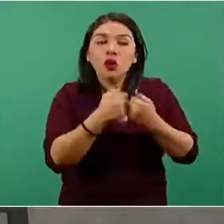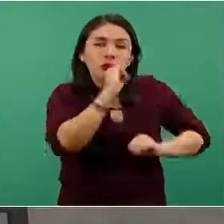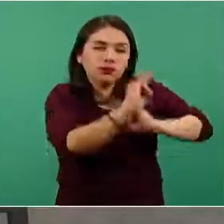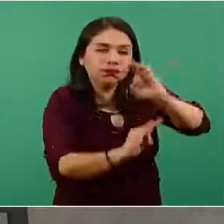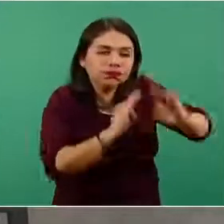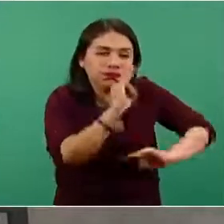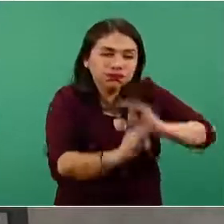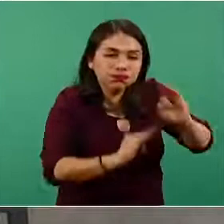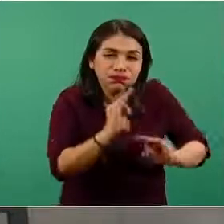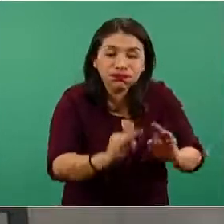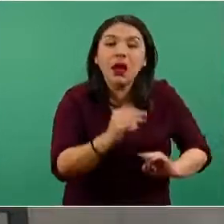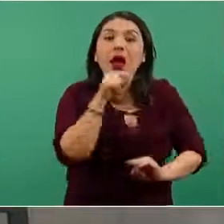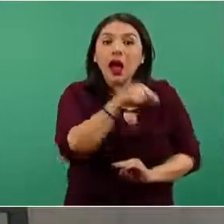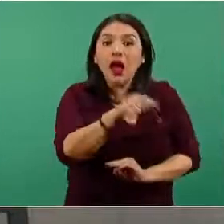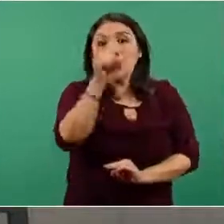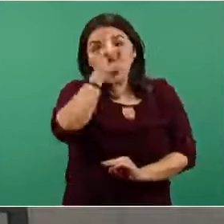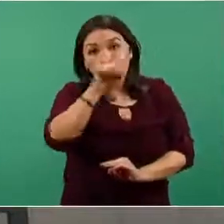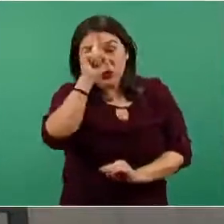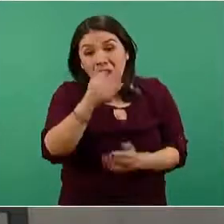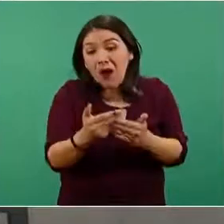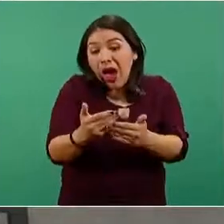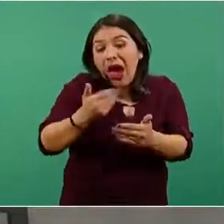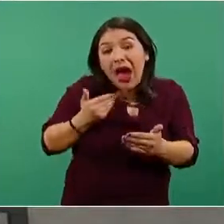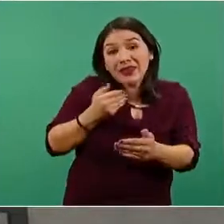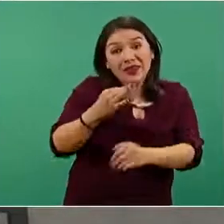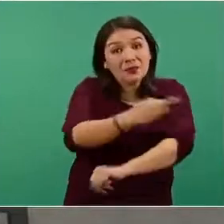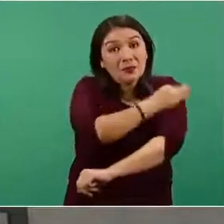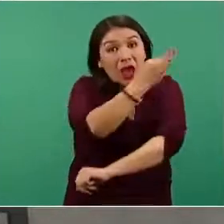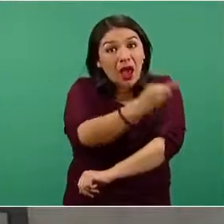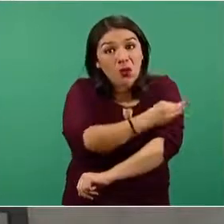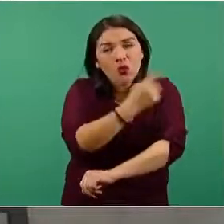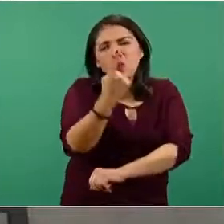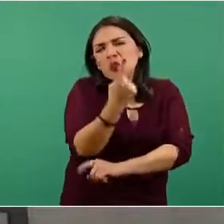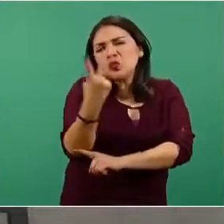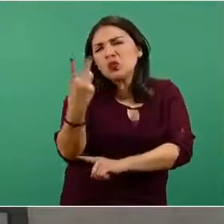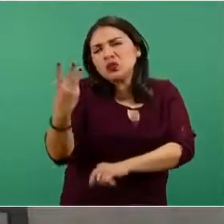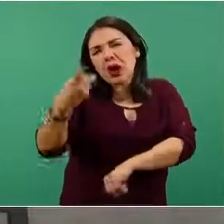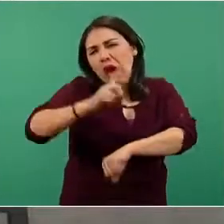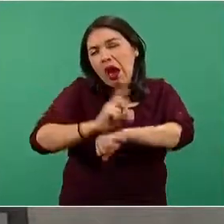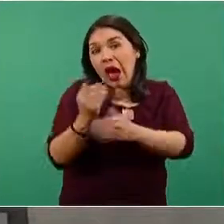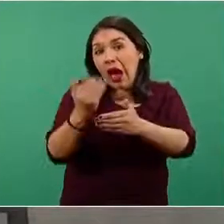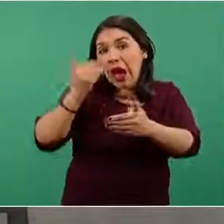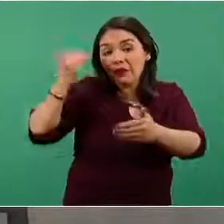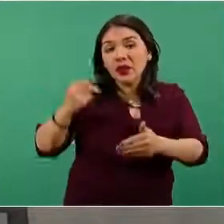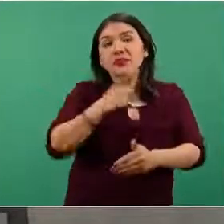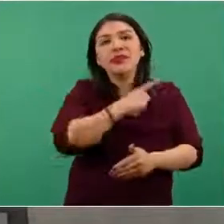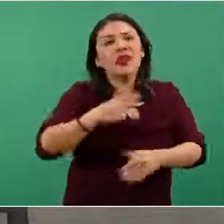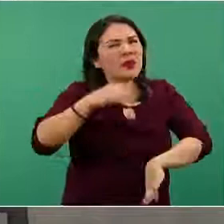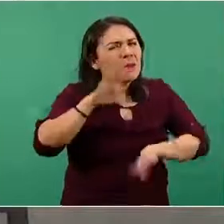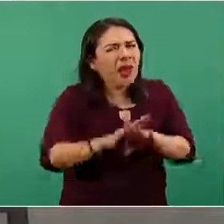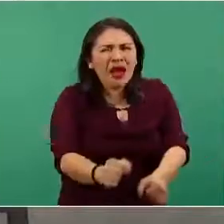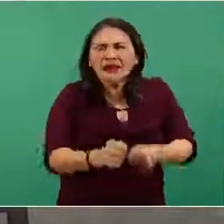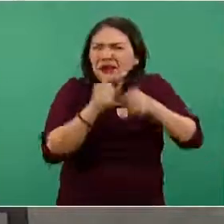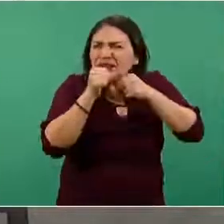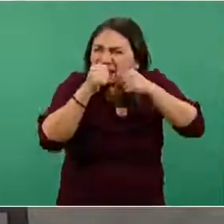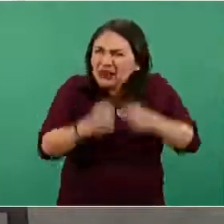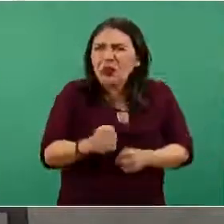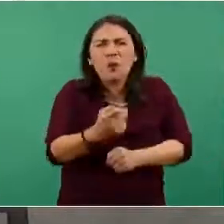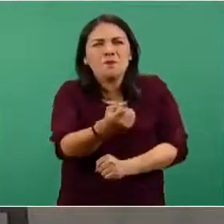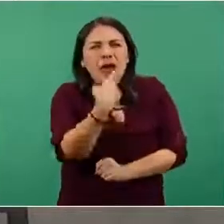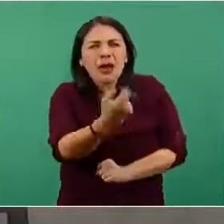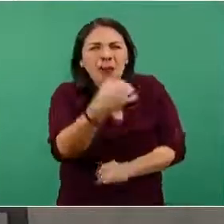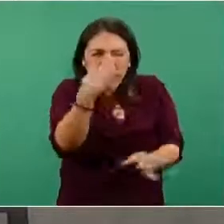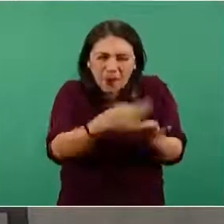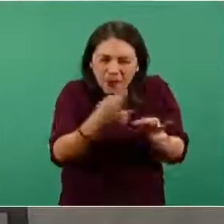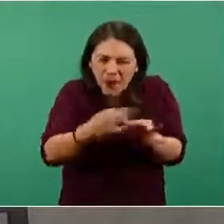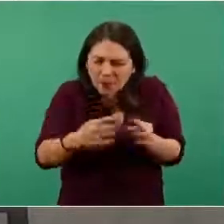le recomienda que días antes de ser vacunada, optimice su tratamiento, se tome todas las pastillas,